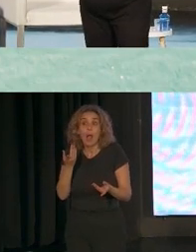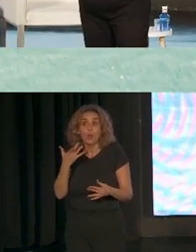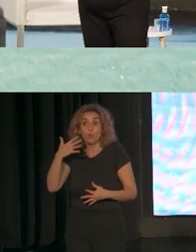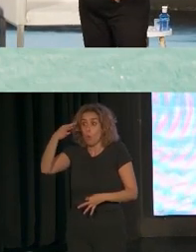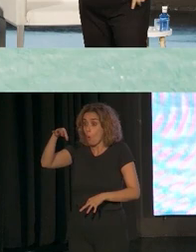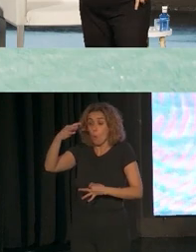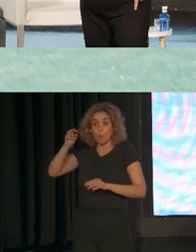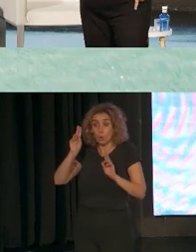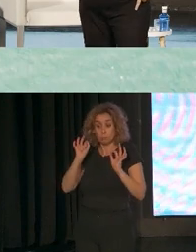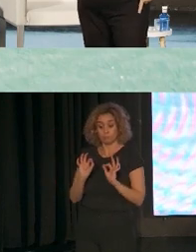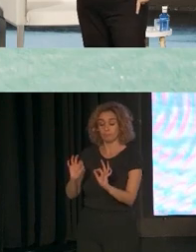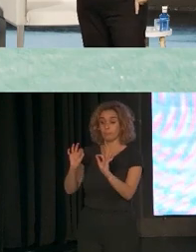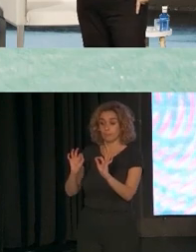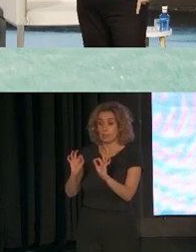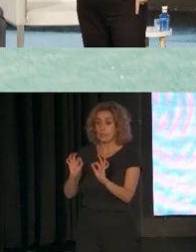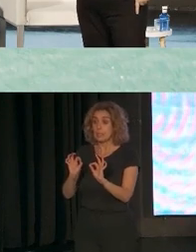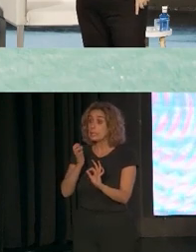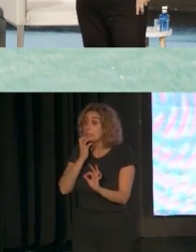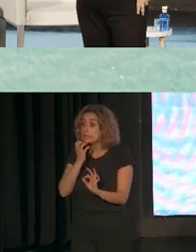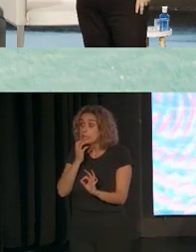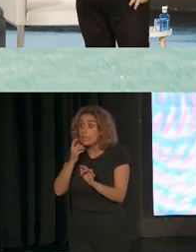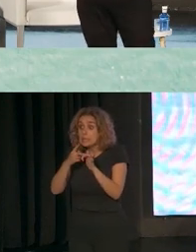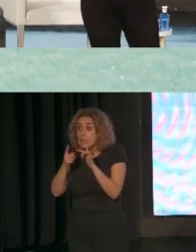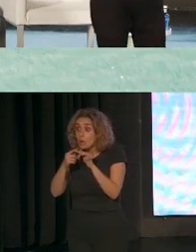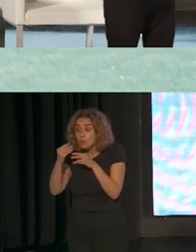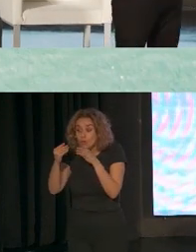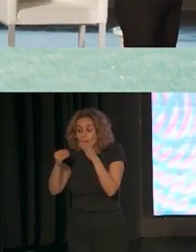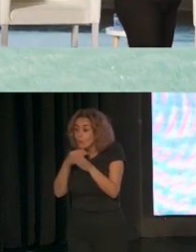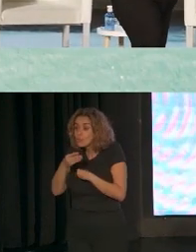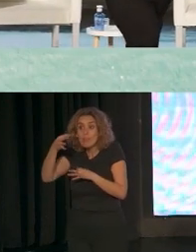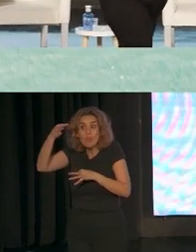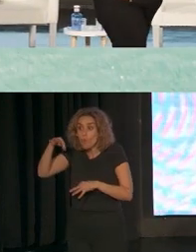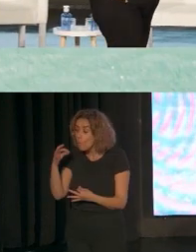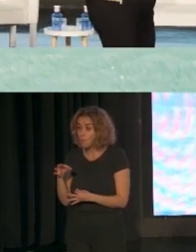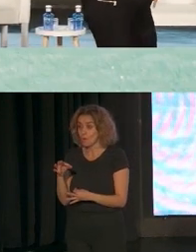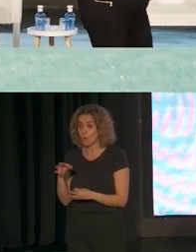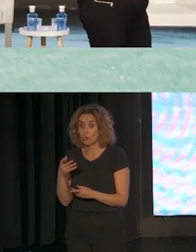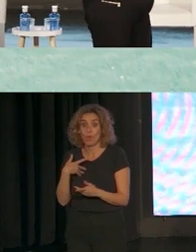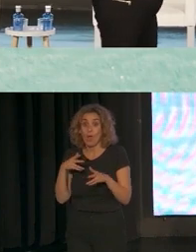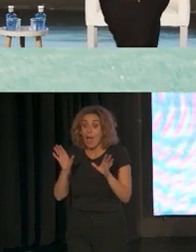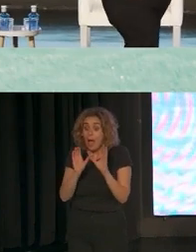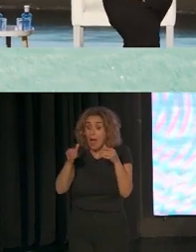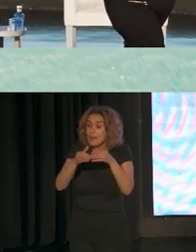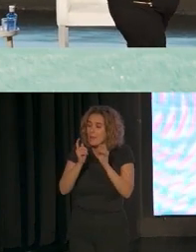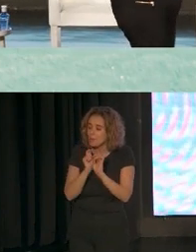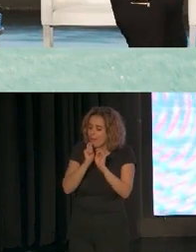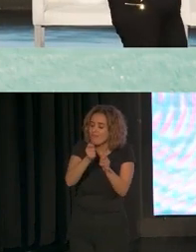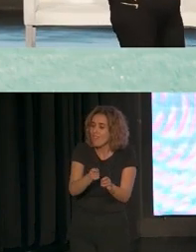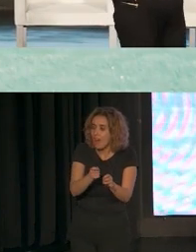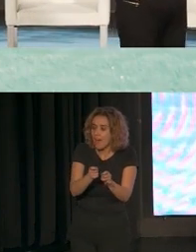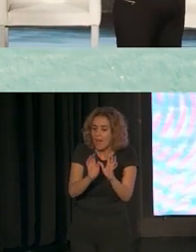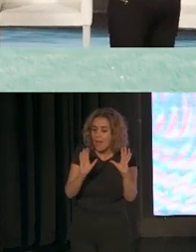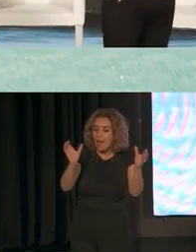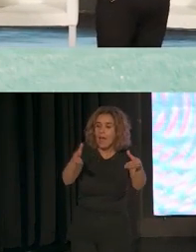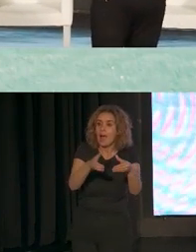únicos y cuidado si no si esa cosa que nos hace únicos No la aportamos a la comunidad la